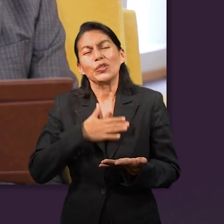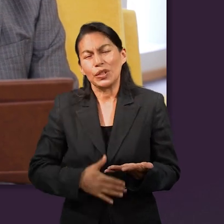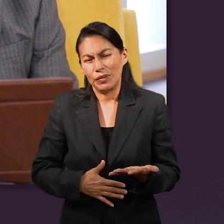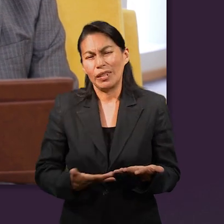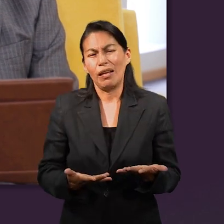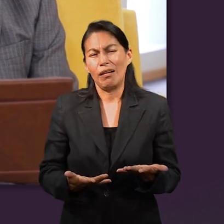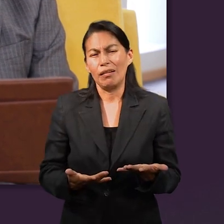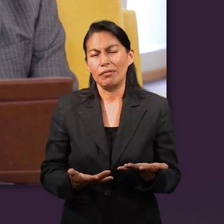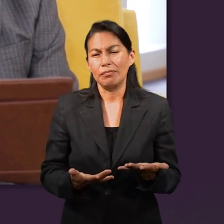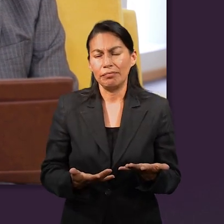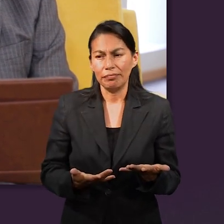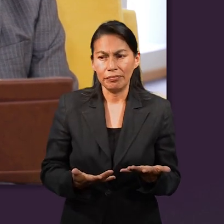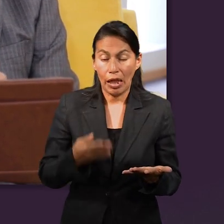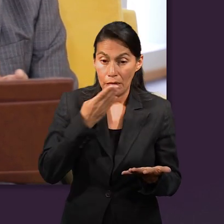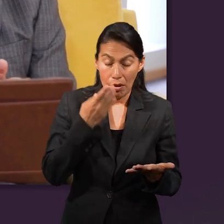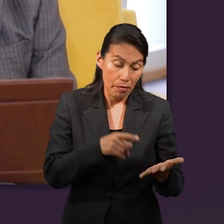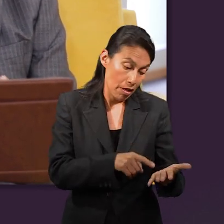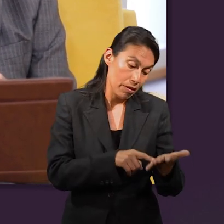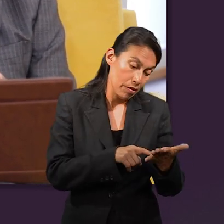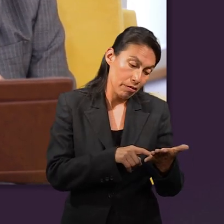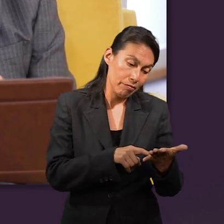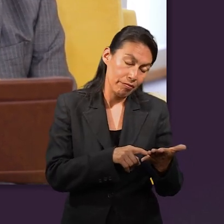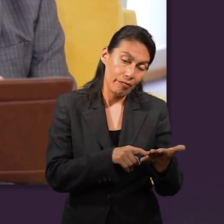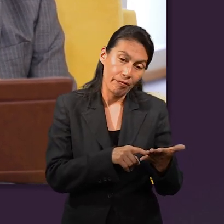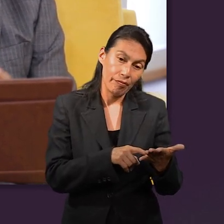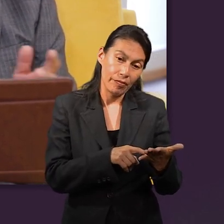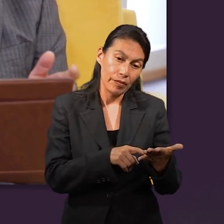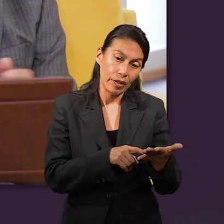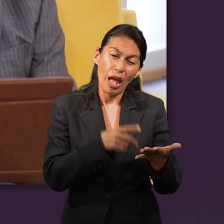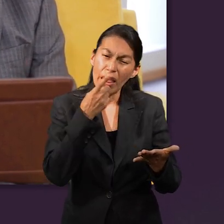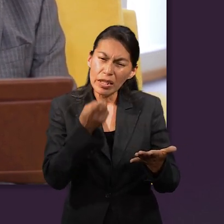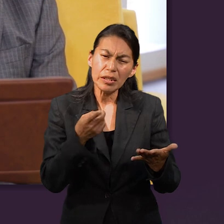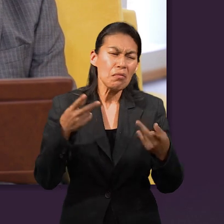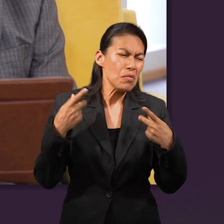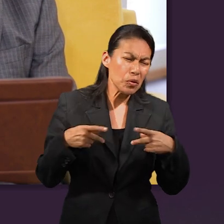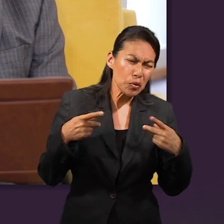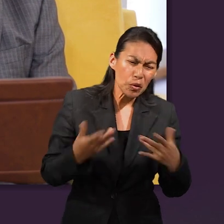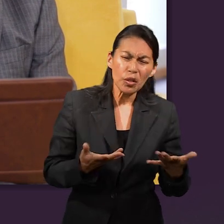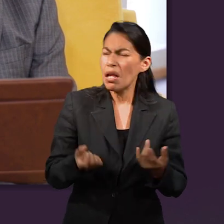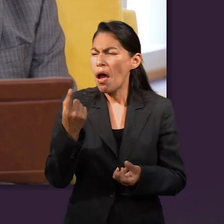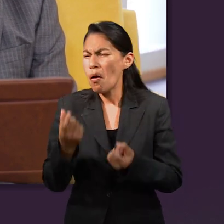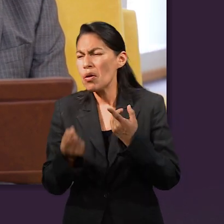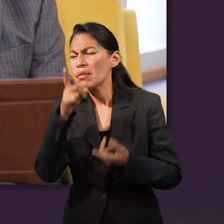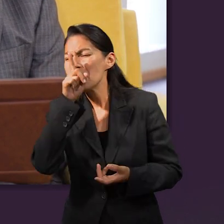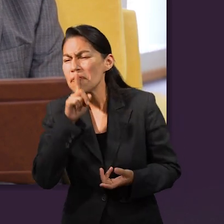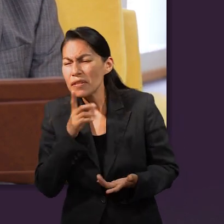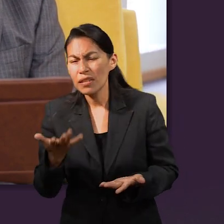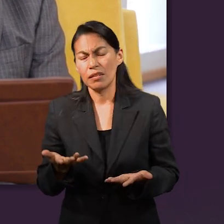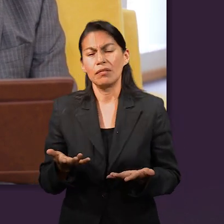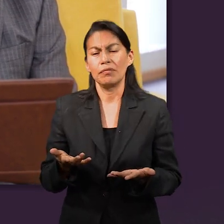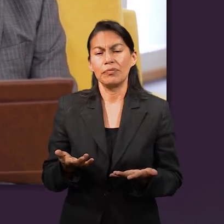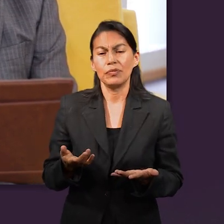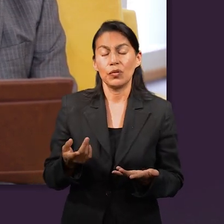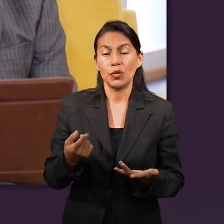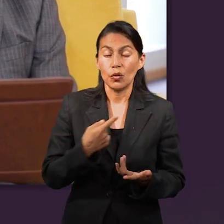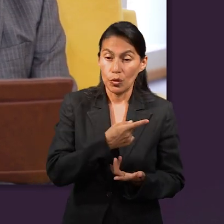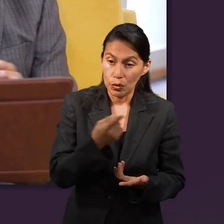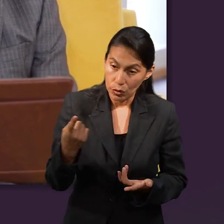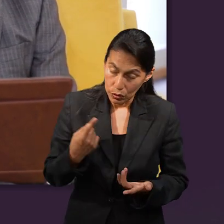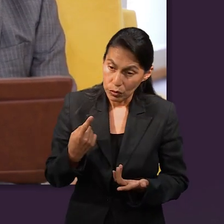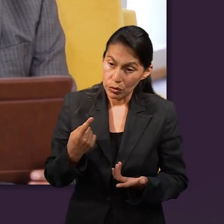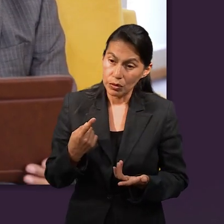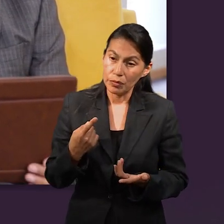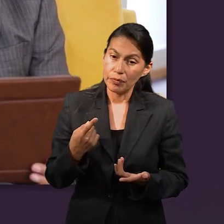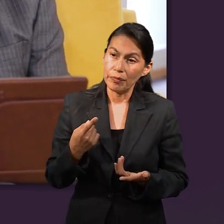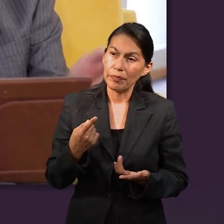esto diciendo, ¿saben qué? Pues en la Biblia se menciona que algunos de los grandes personajes mintieron. Lo que nosotros